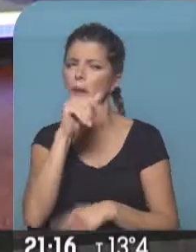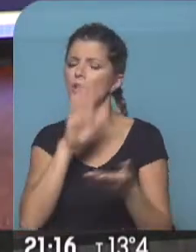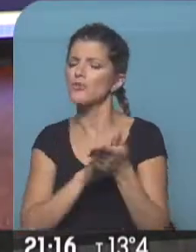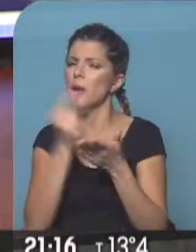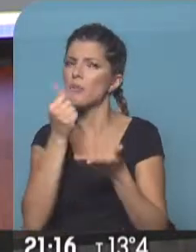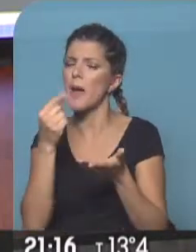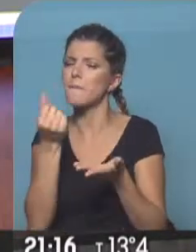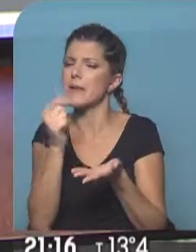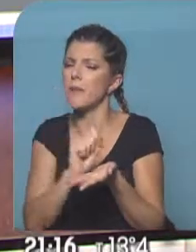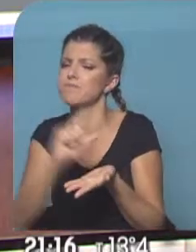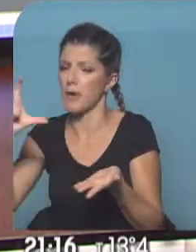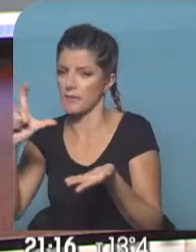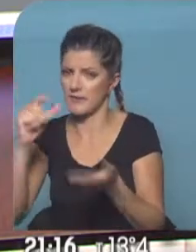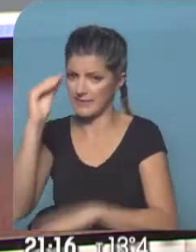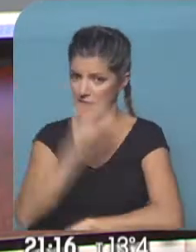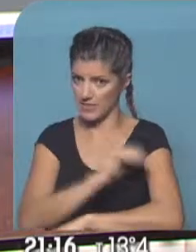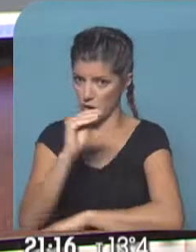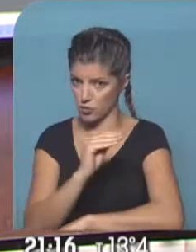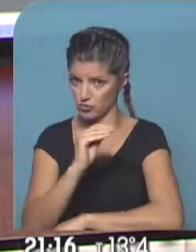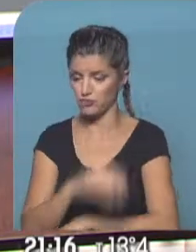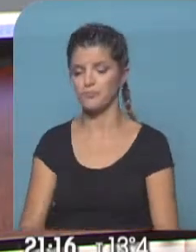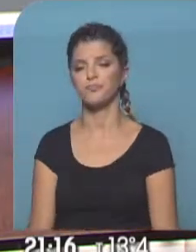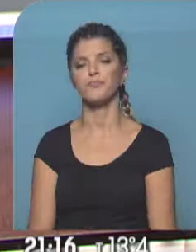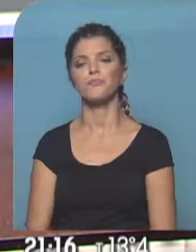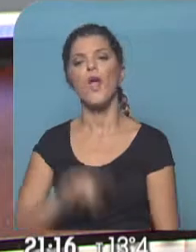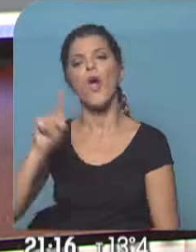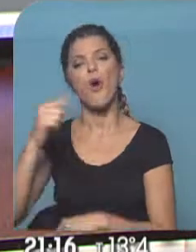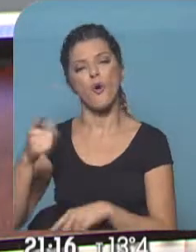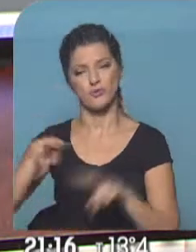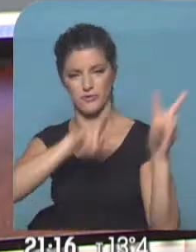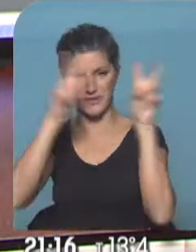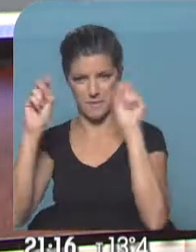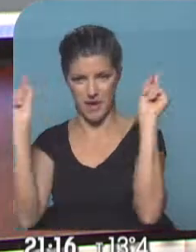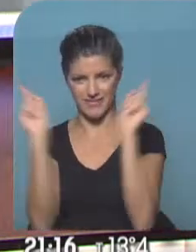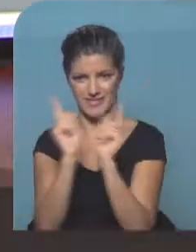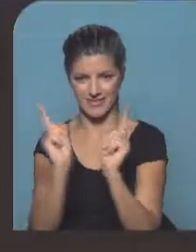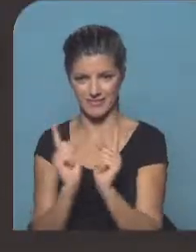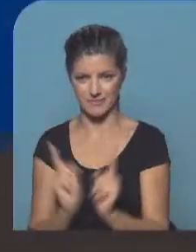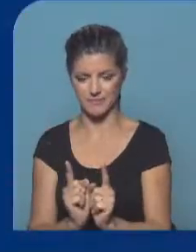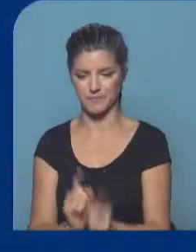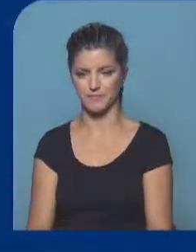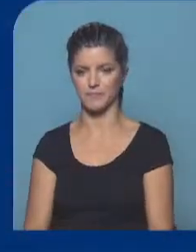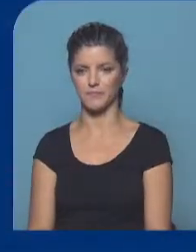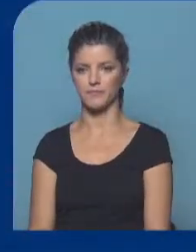Río Turbio, provincia de Santa Cruz. Estos son otros temas del día en Síntesis de Noticias.